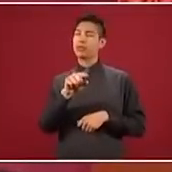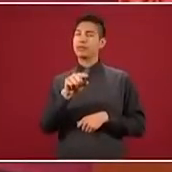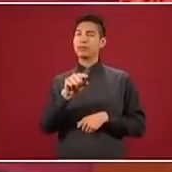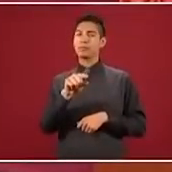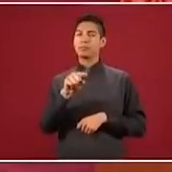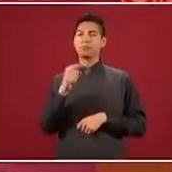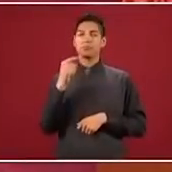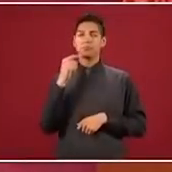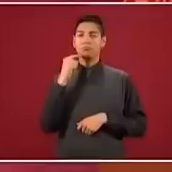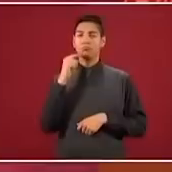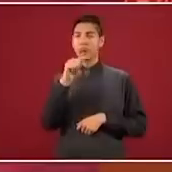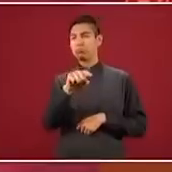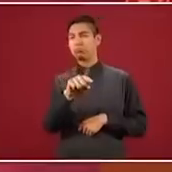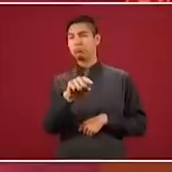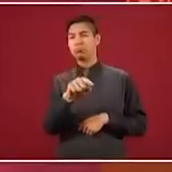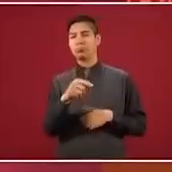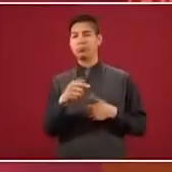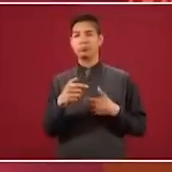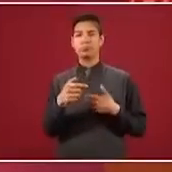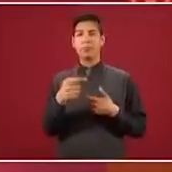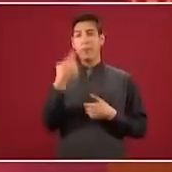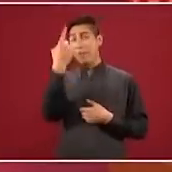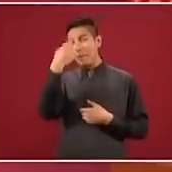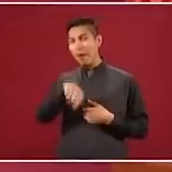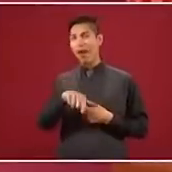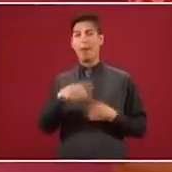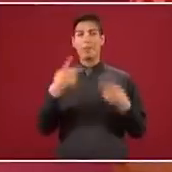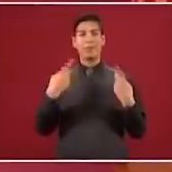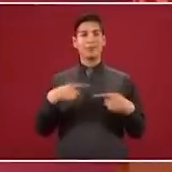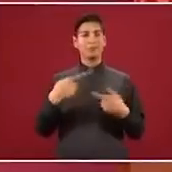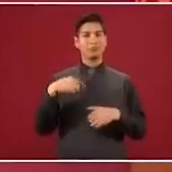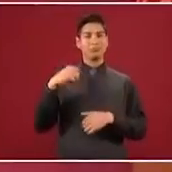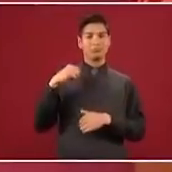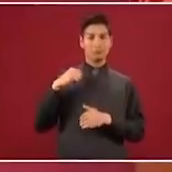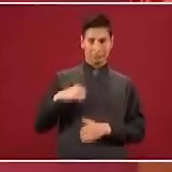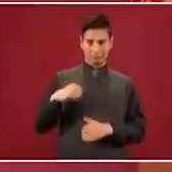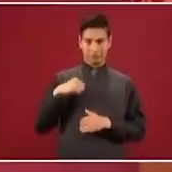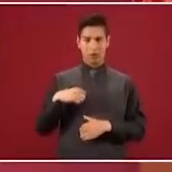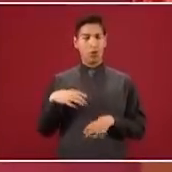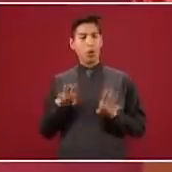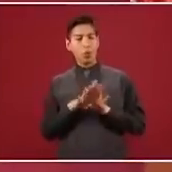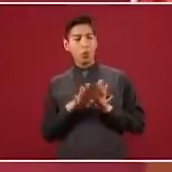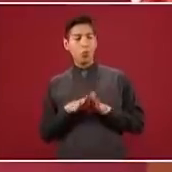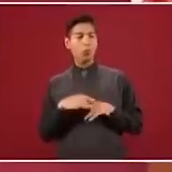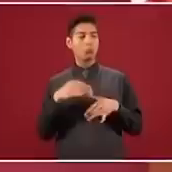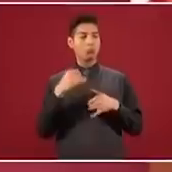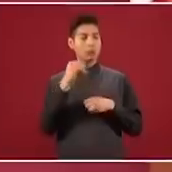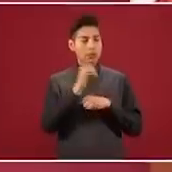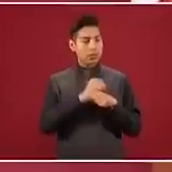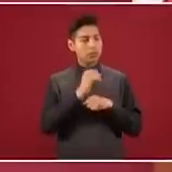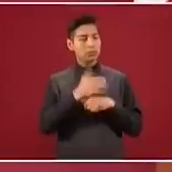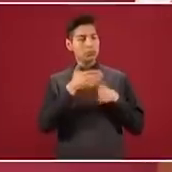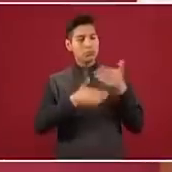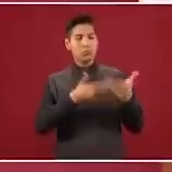presentadas a servidores públicos, cómo van estos casos,